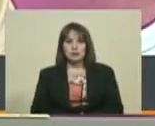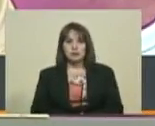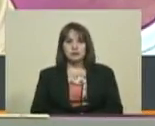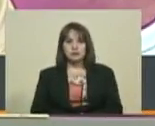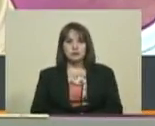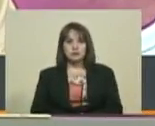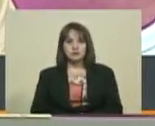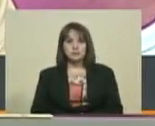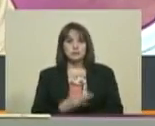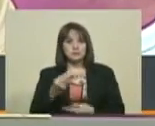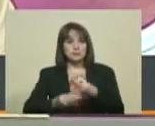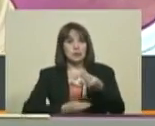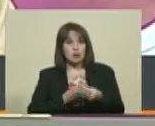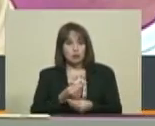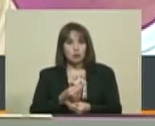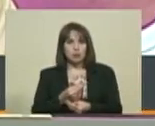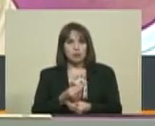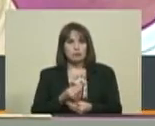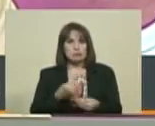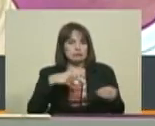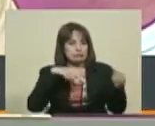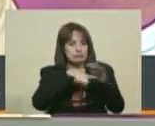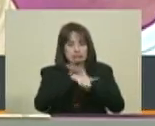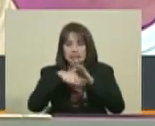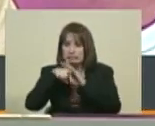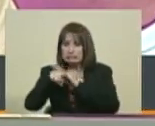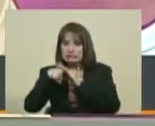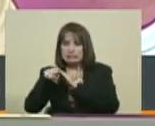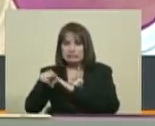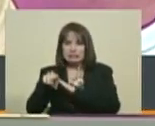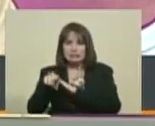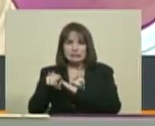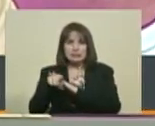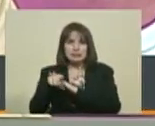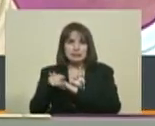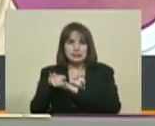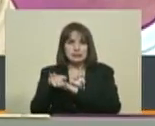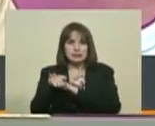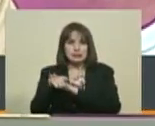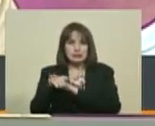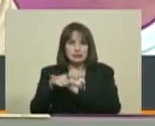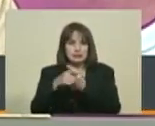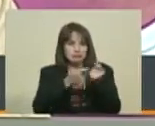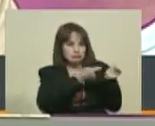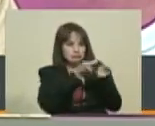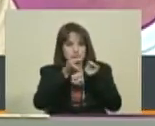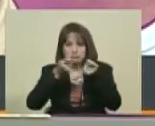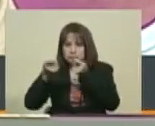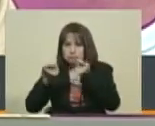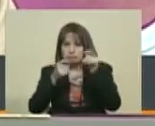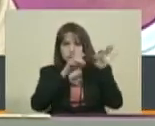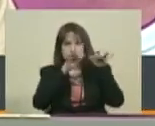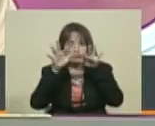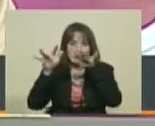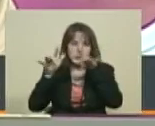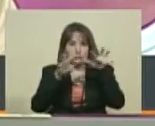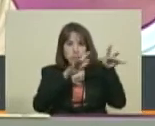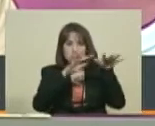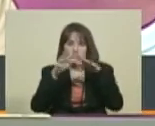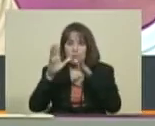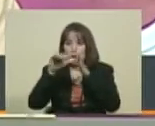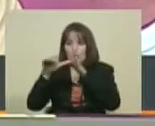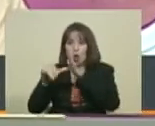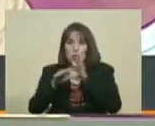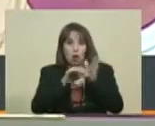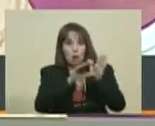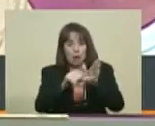de que hubo un proceso de penetración, de infiltración a través de la corrupción